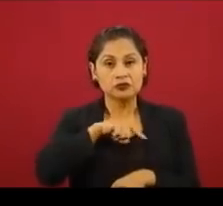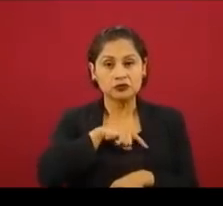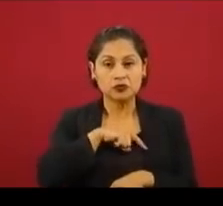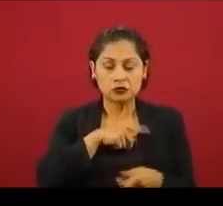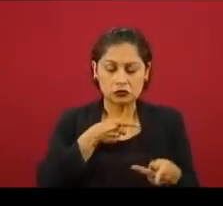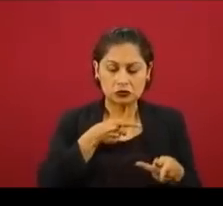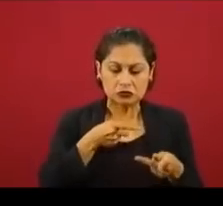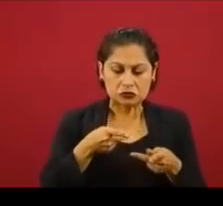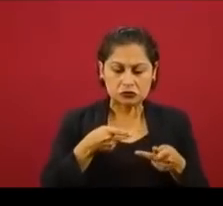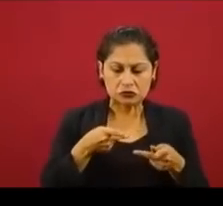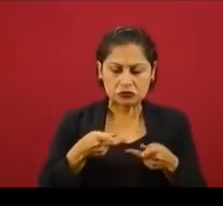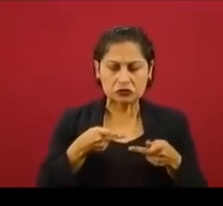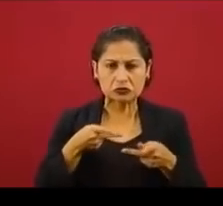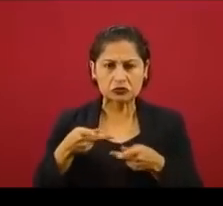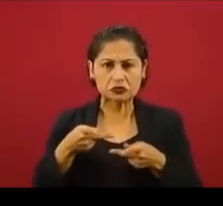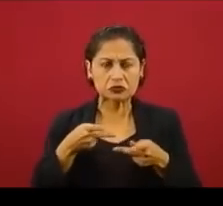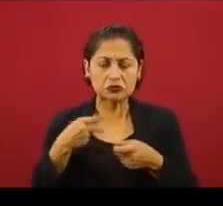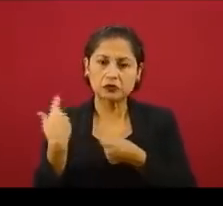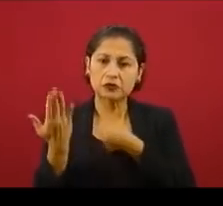muy difícil,